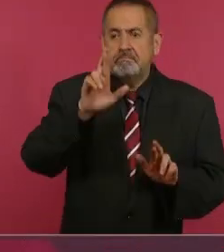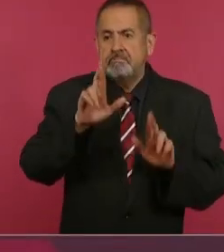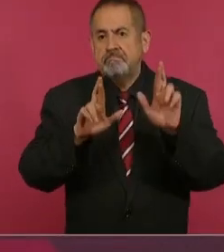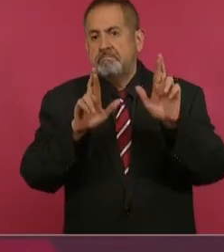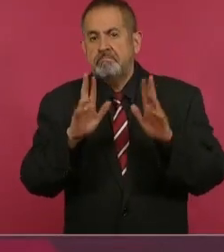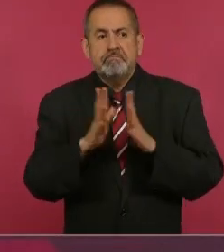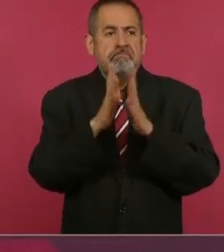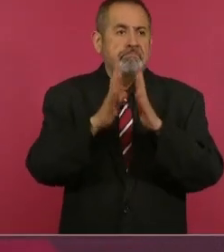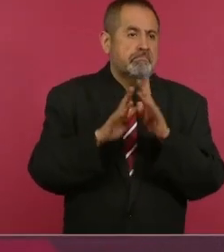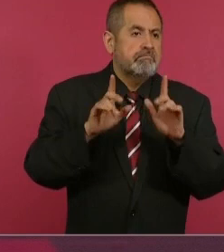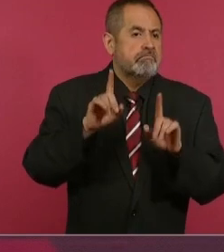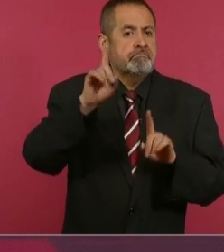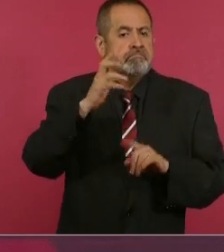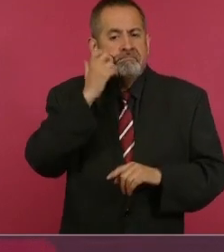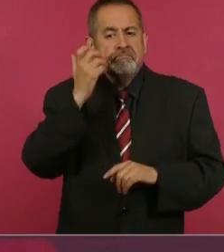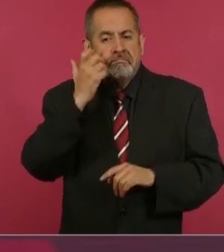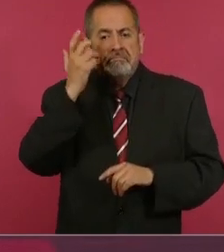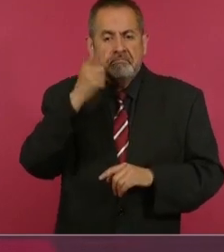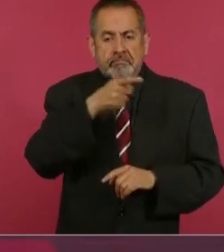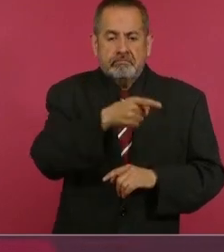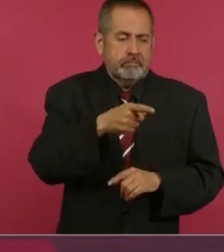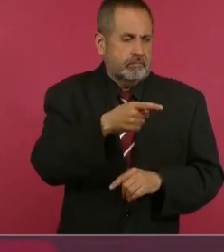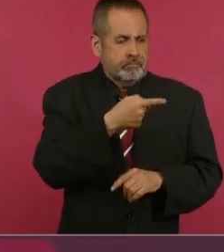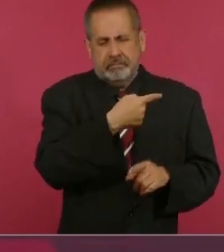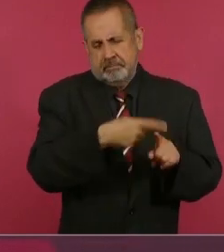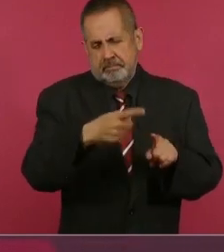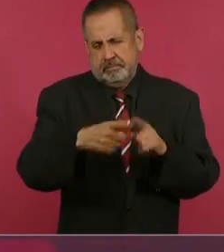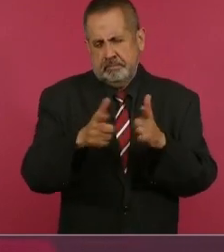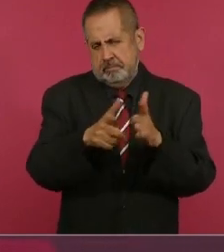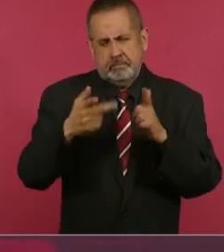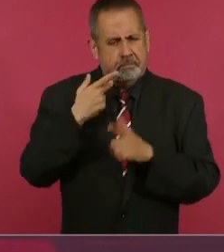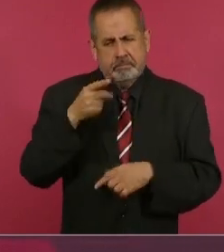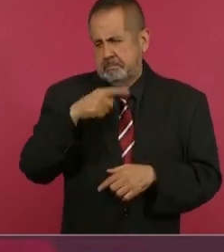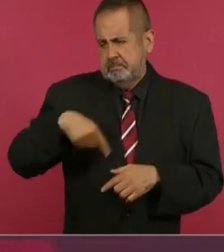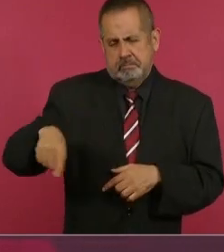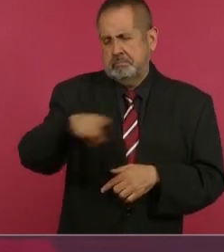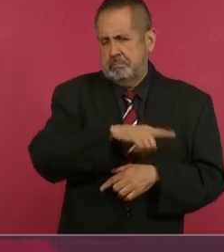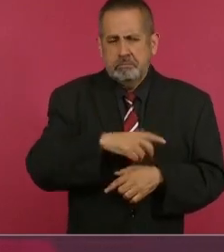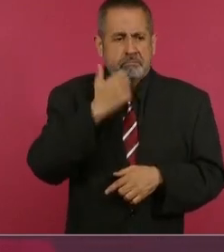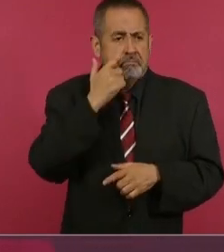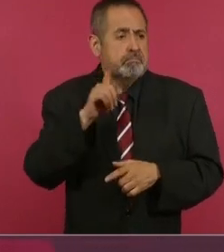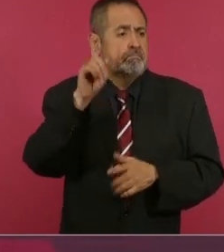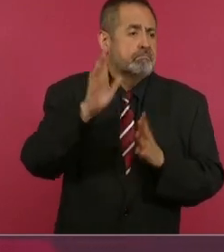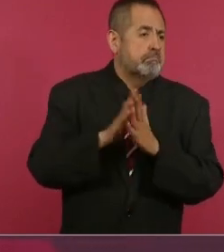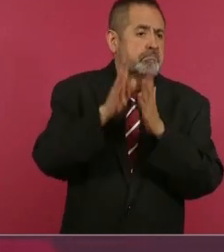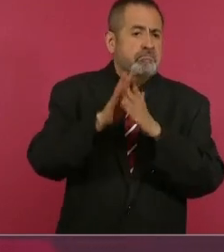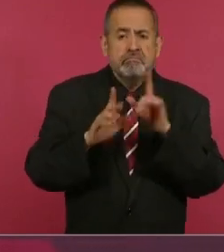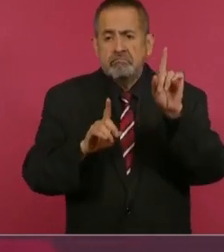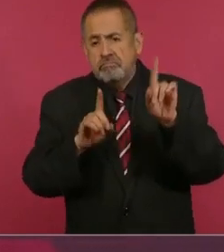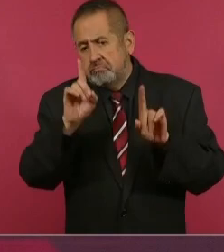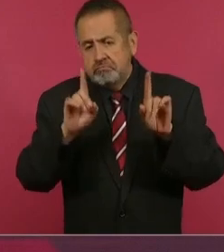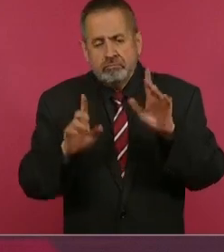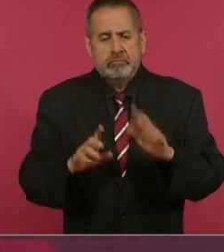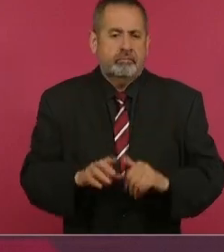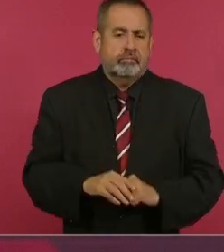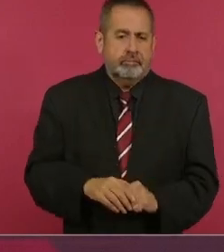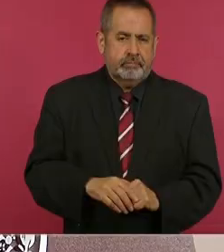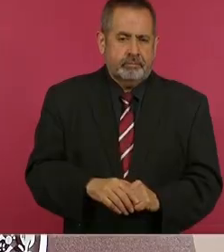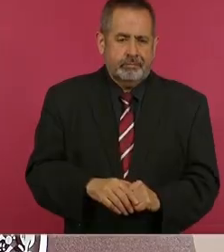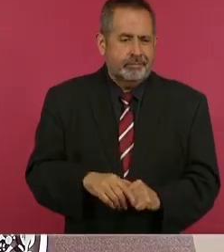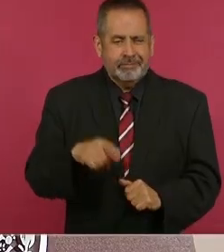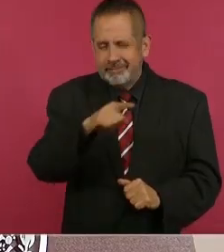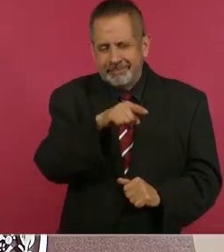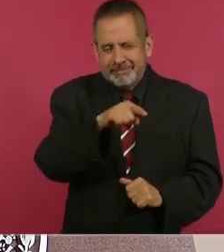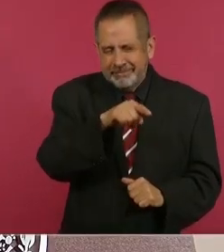de todos los partidos y que no nos metan en